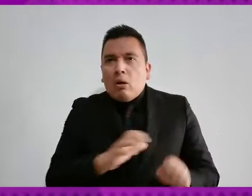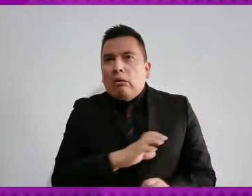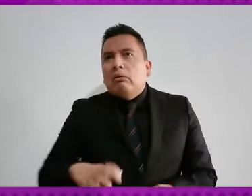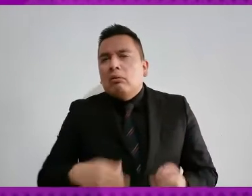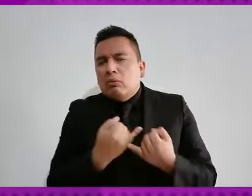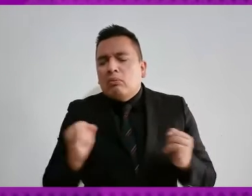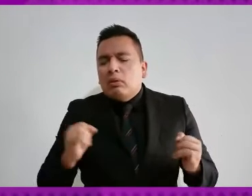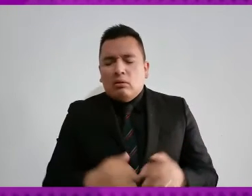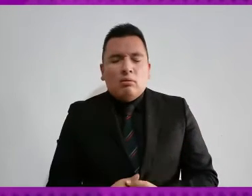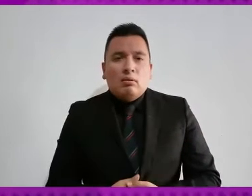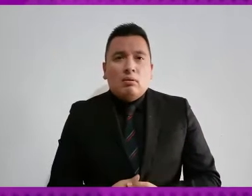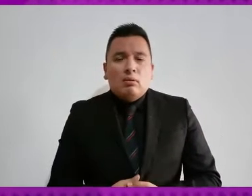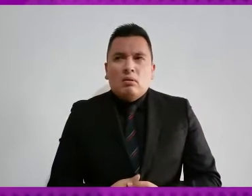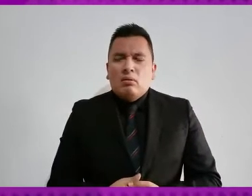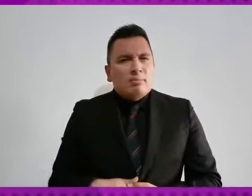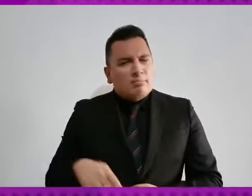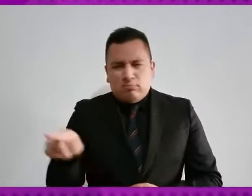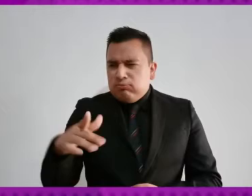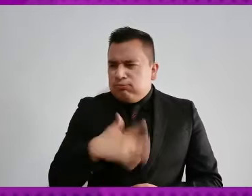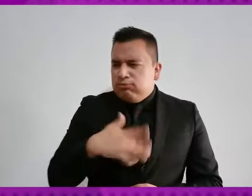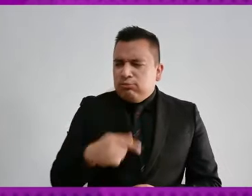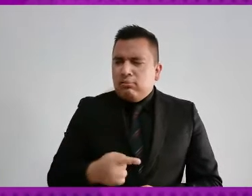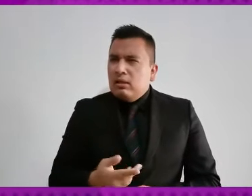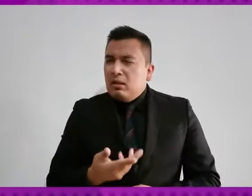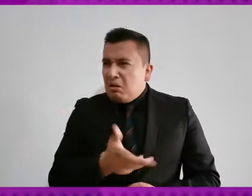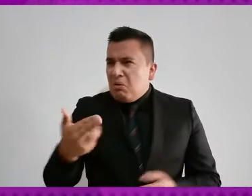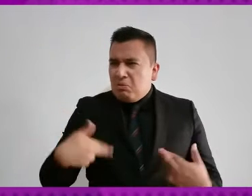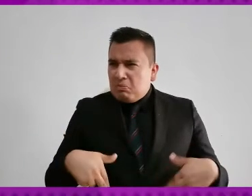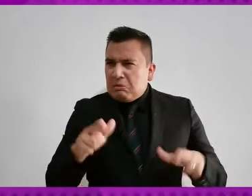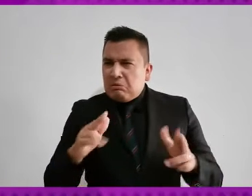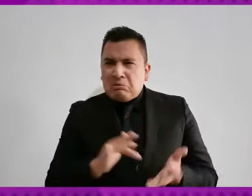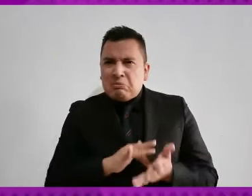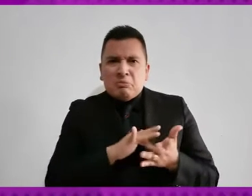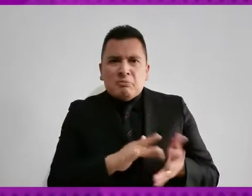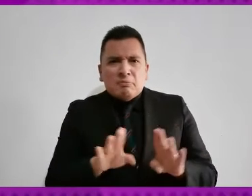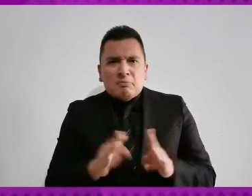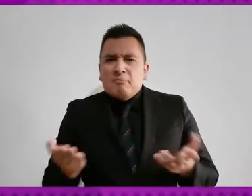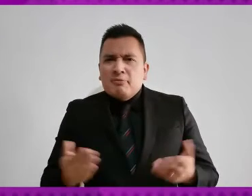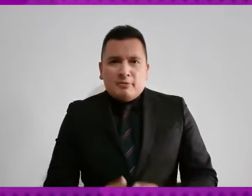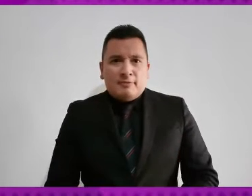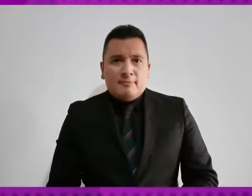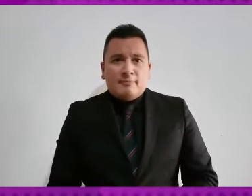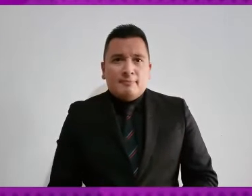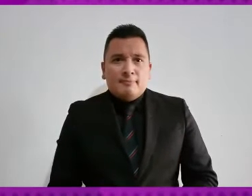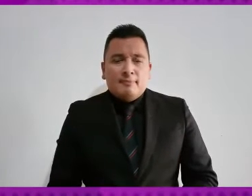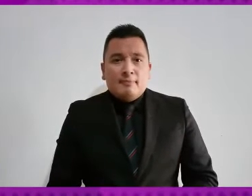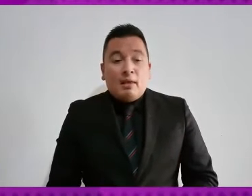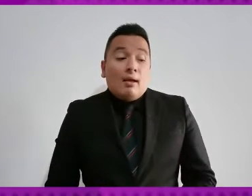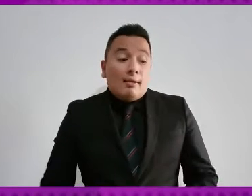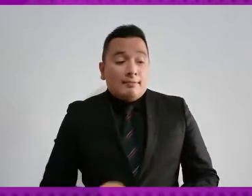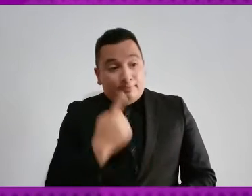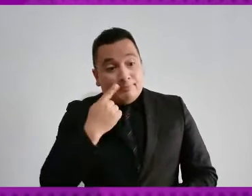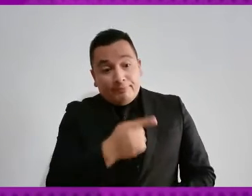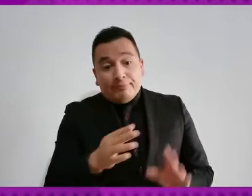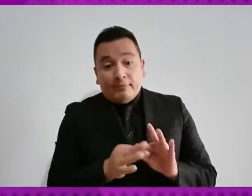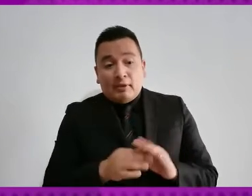independientes. ¿Cómo contribuye la participación de las representaciones en un proceso electoral? Bueno, como